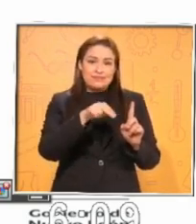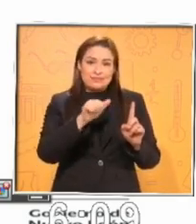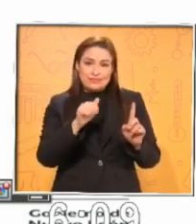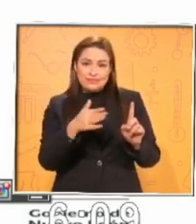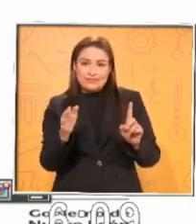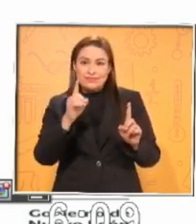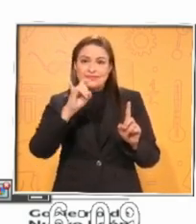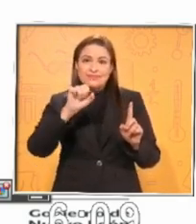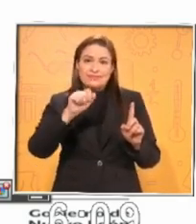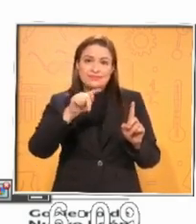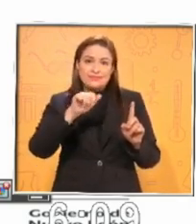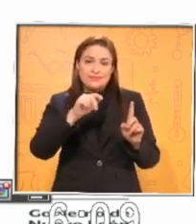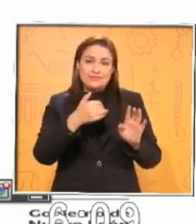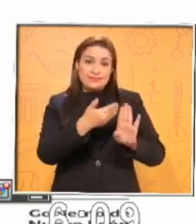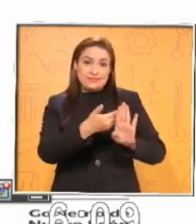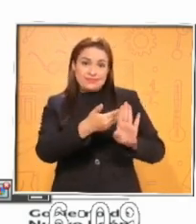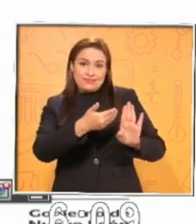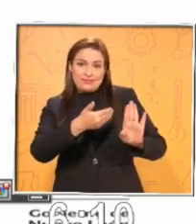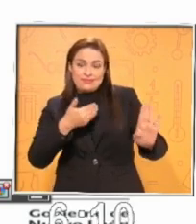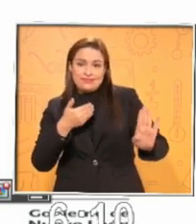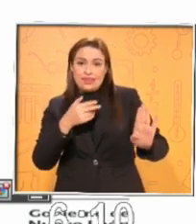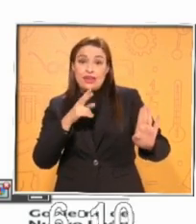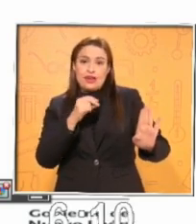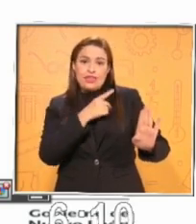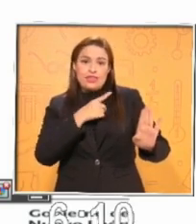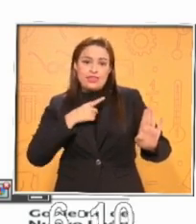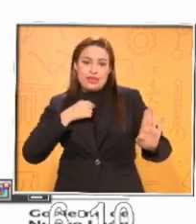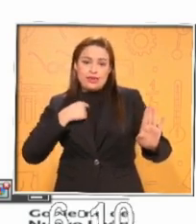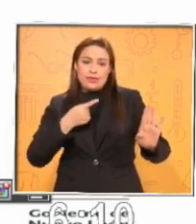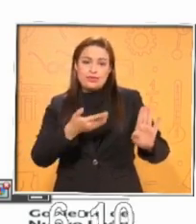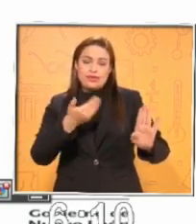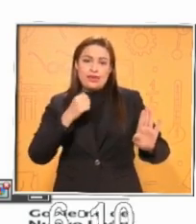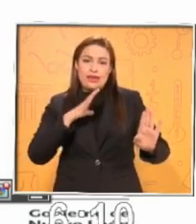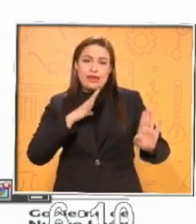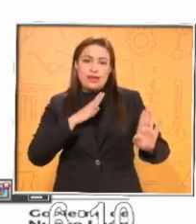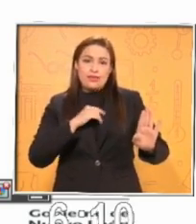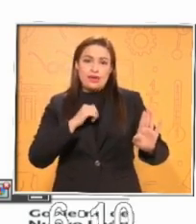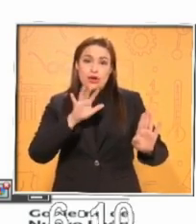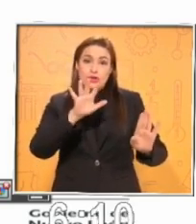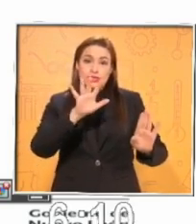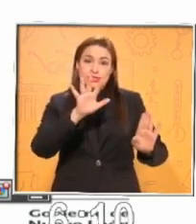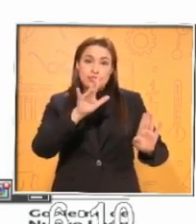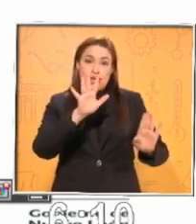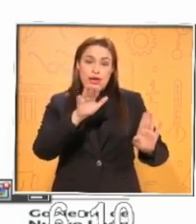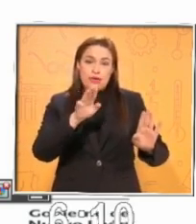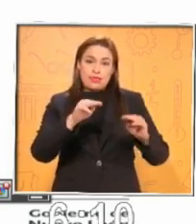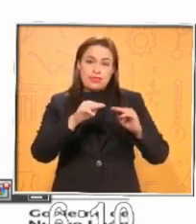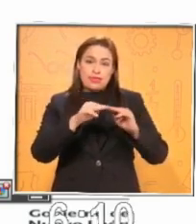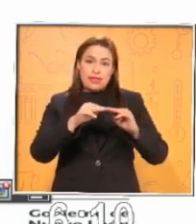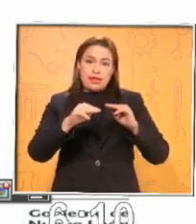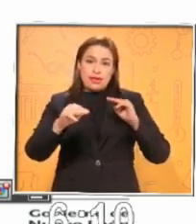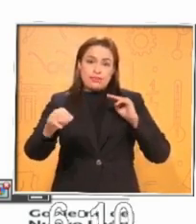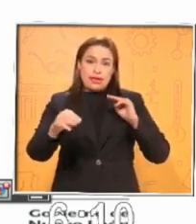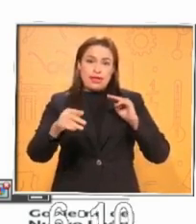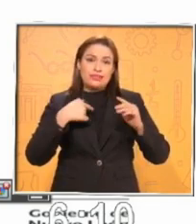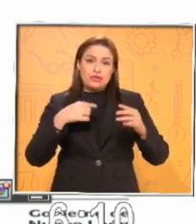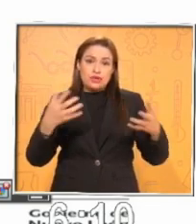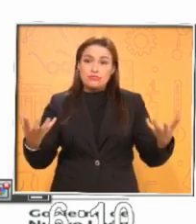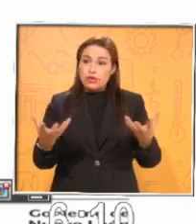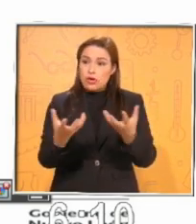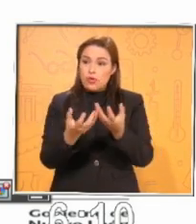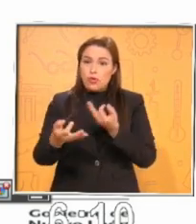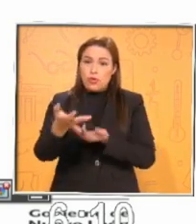debemos de estar a una distancia inferior a unos 50 metros de las personas en las